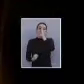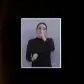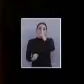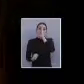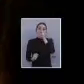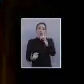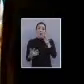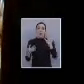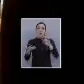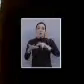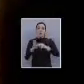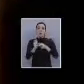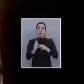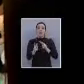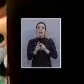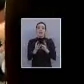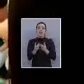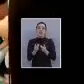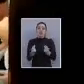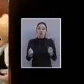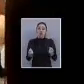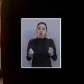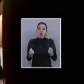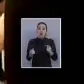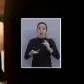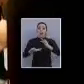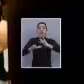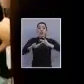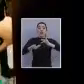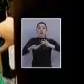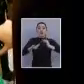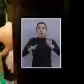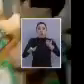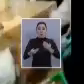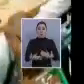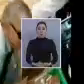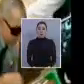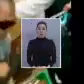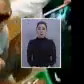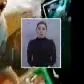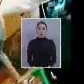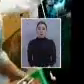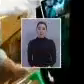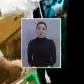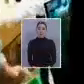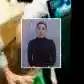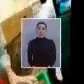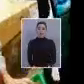Un incidente que tuvo solución y las disculpas correspondientes.